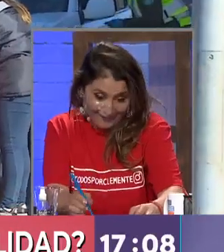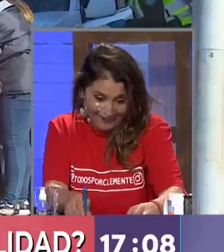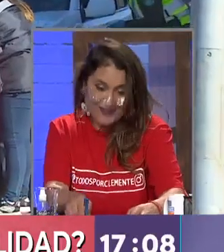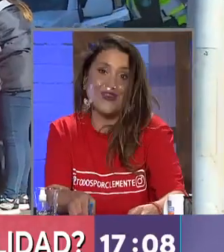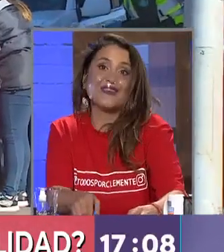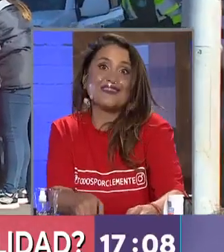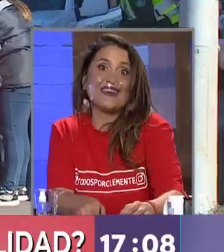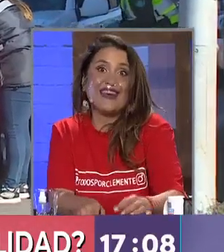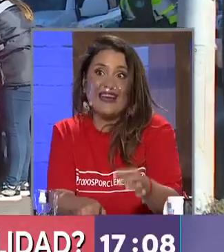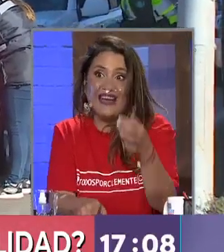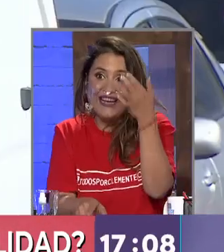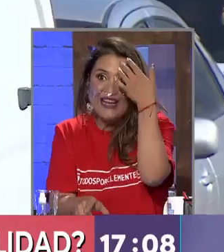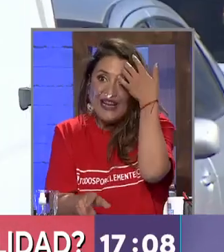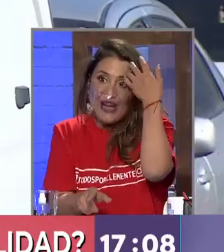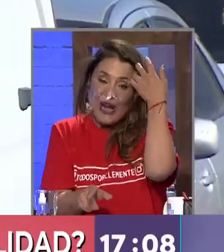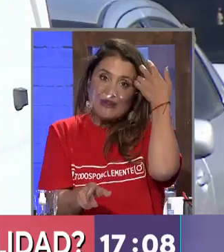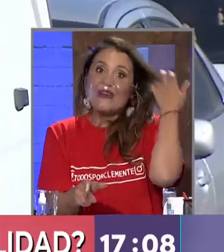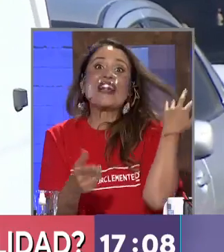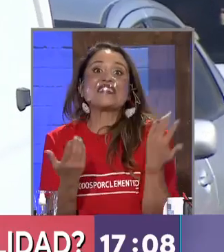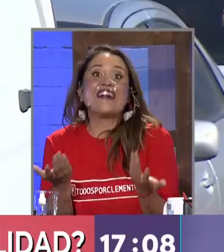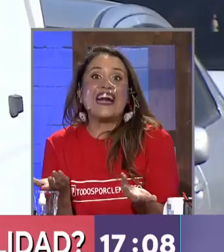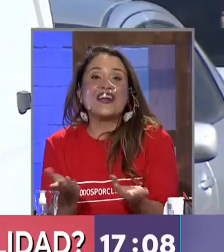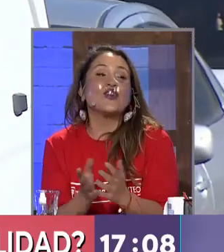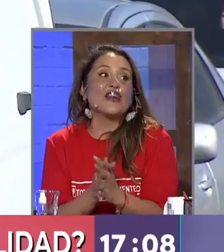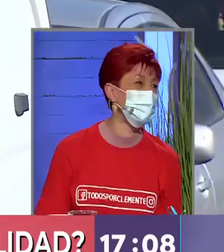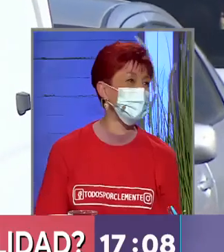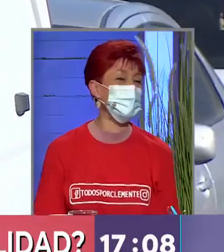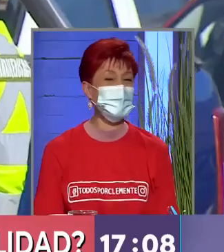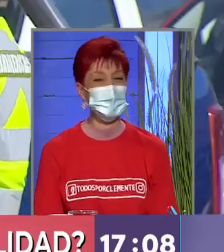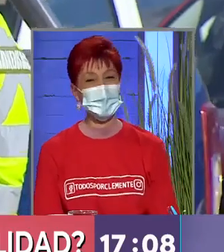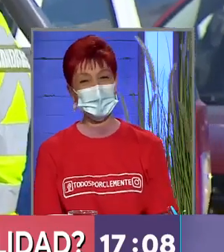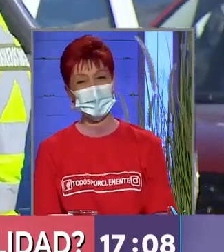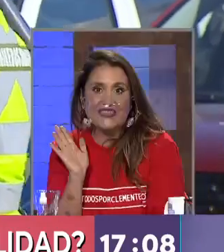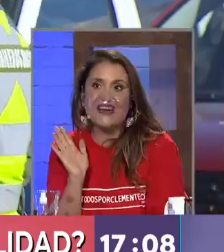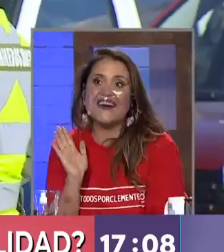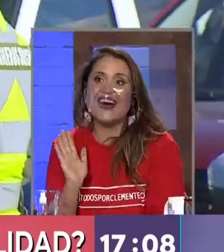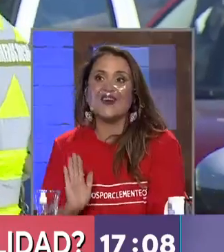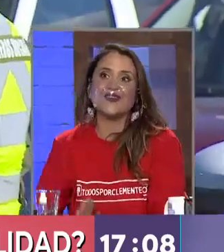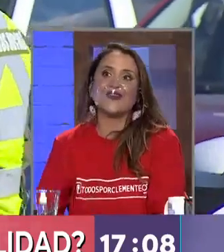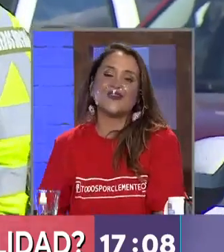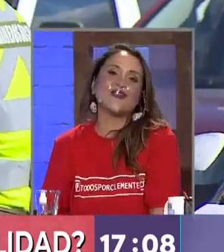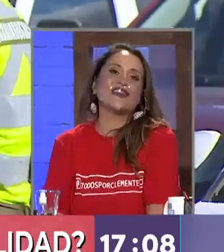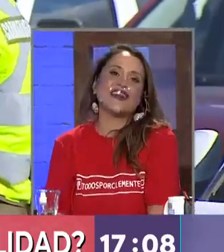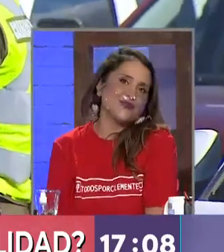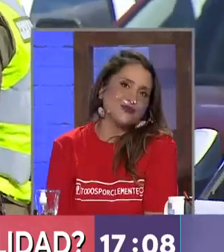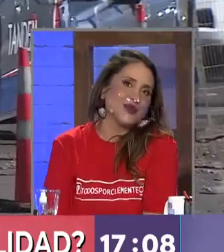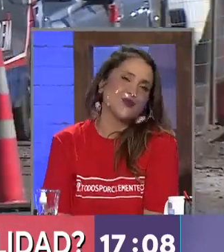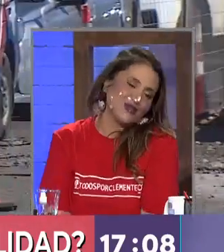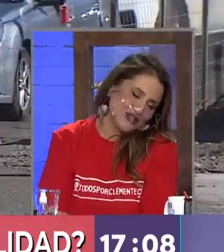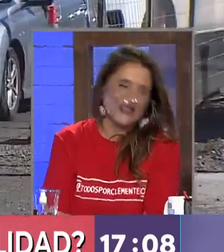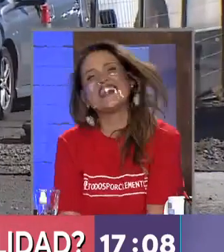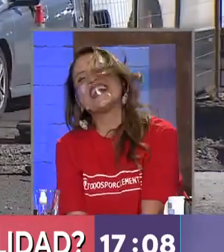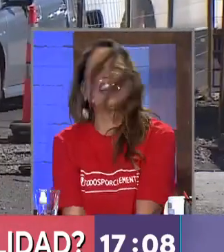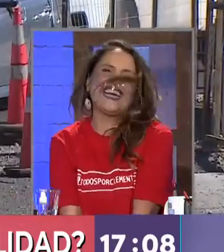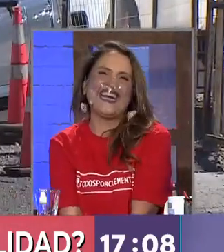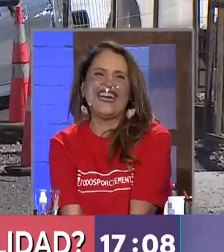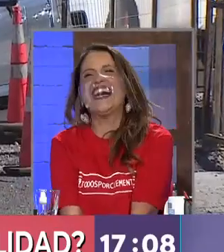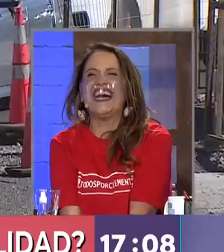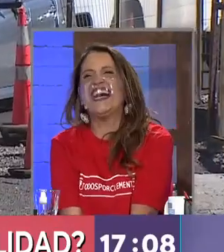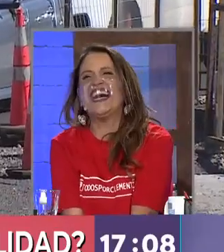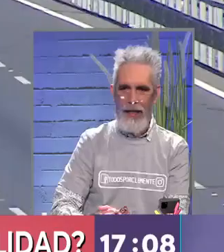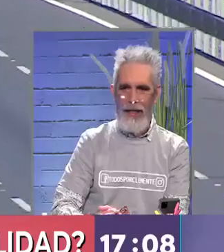Ángeles. No, pero ¿cuánta gente va dentro del auto? Trabajar, no voy a acompañar, pero con mi equipo de trabajo. No voy a renuncio.